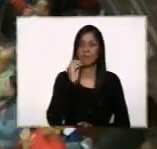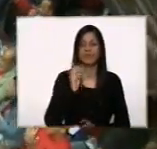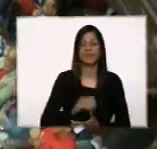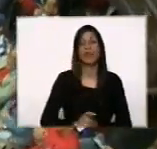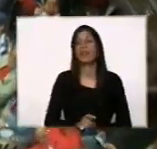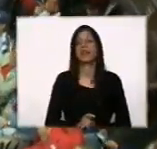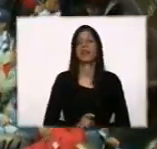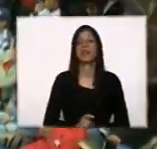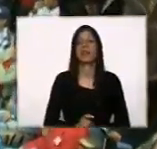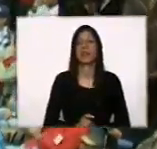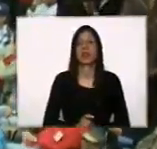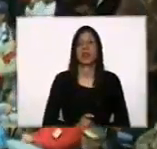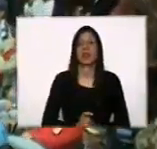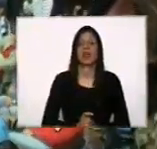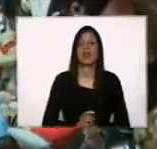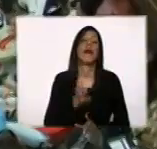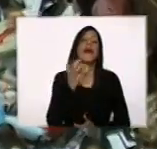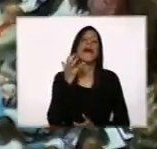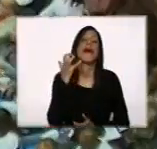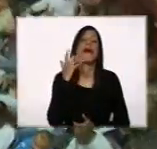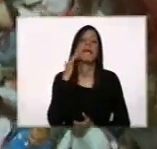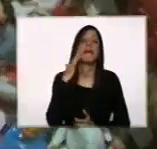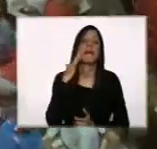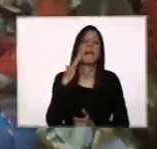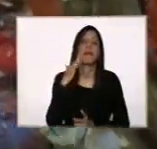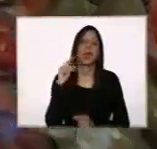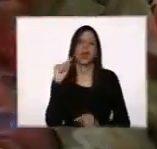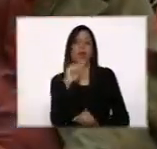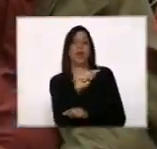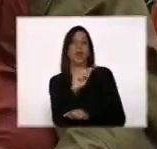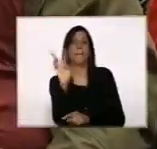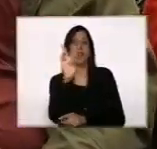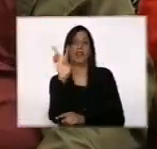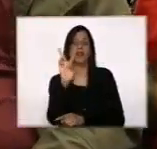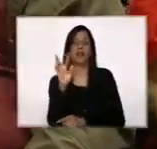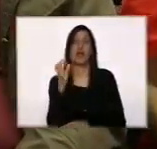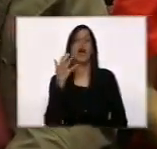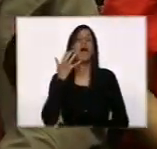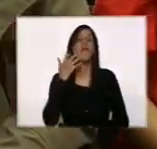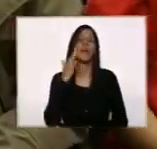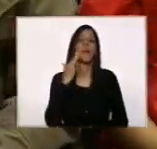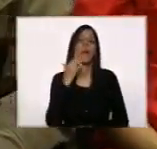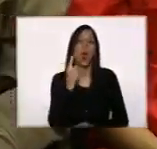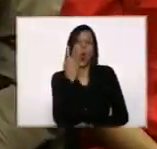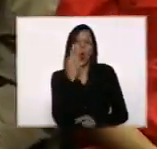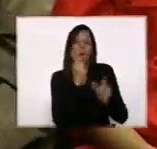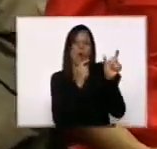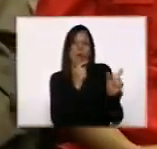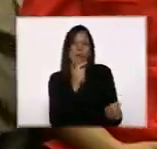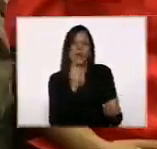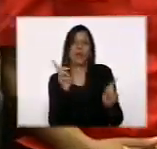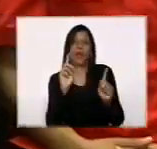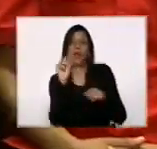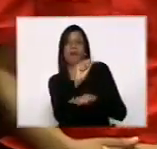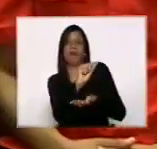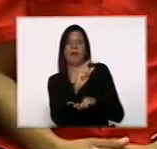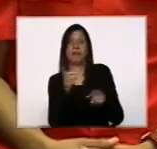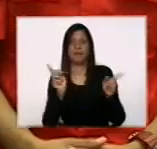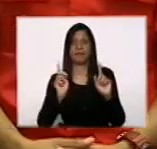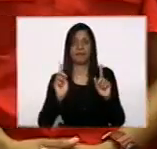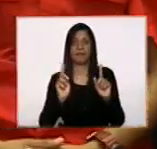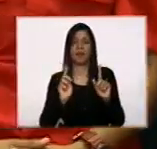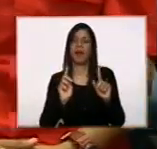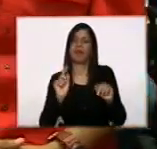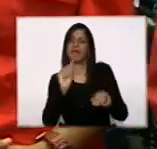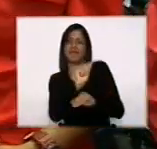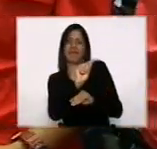De sancionar, por ejemplo, para que vean que no es contra una persona en particular, sancionar